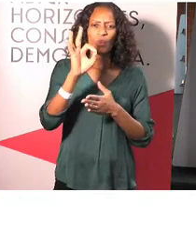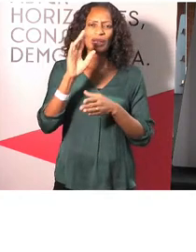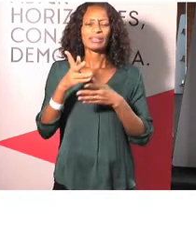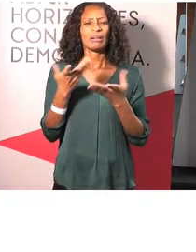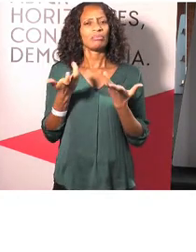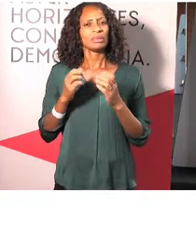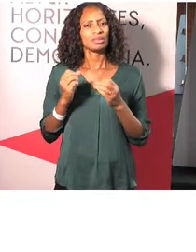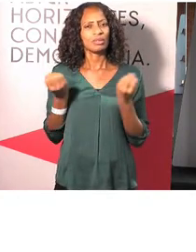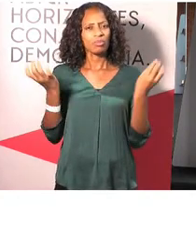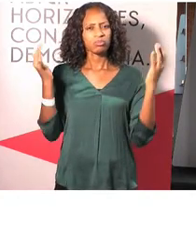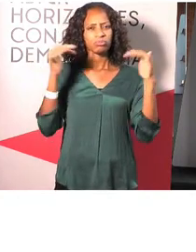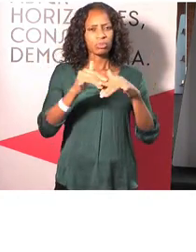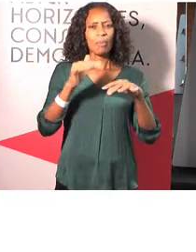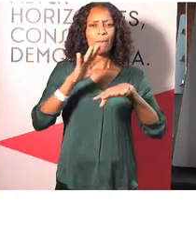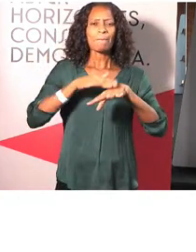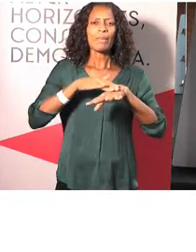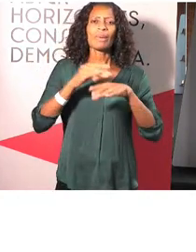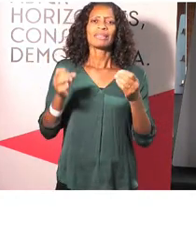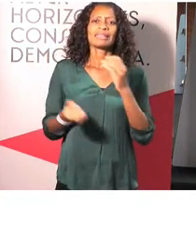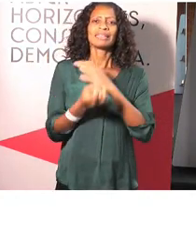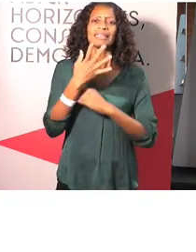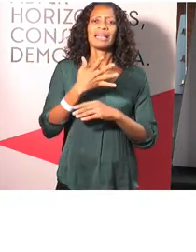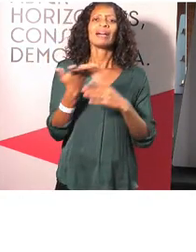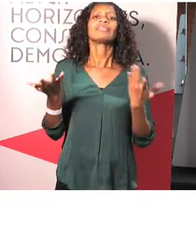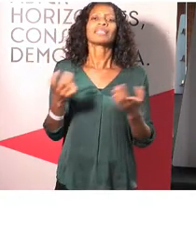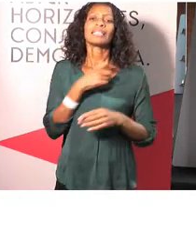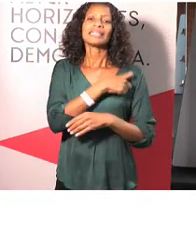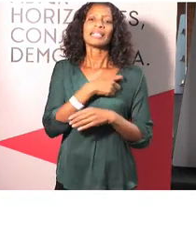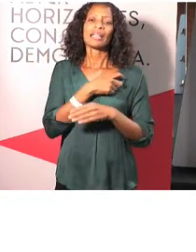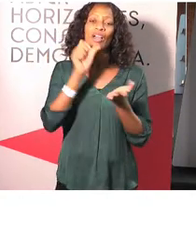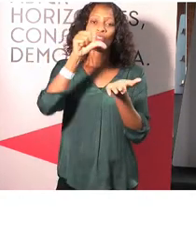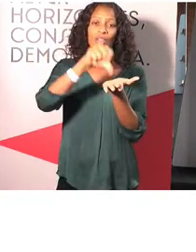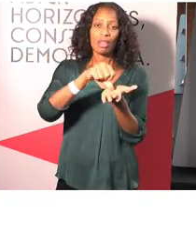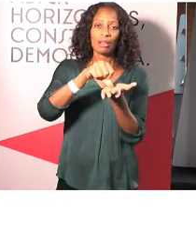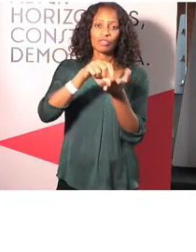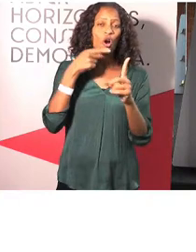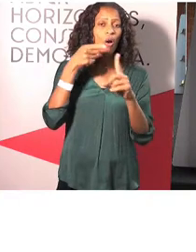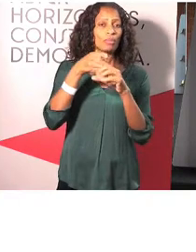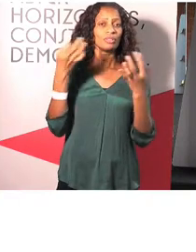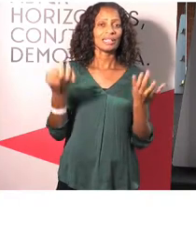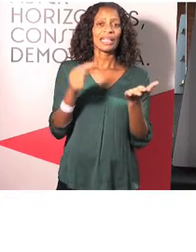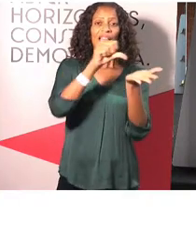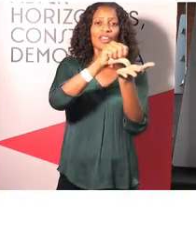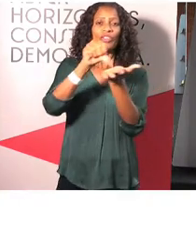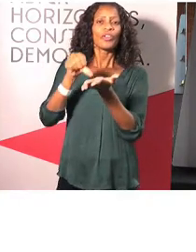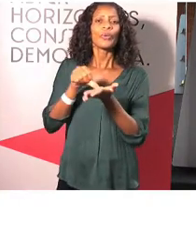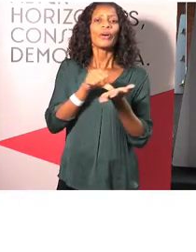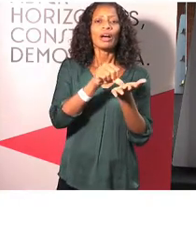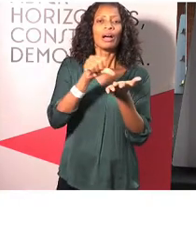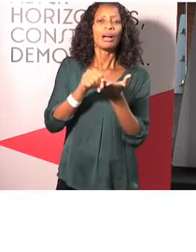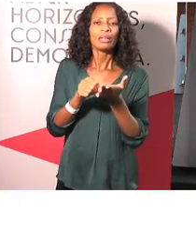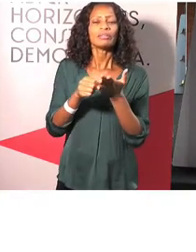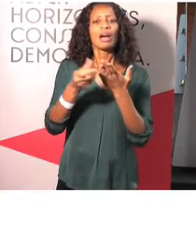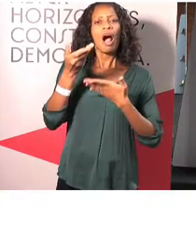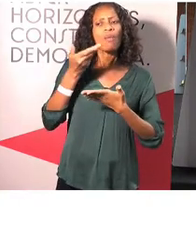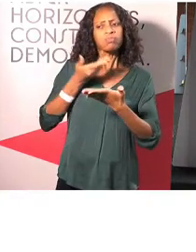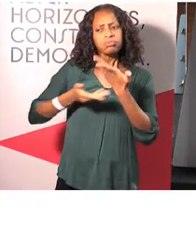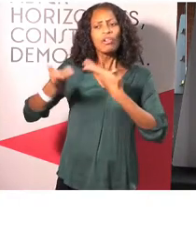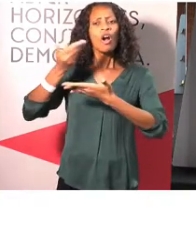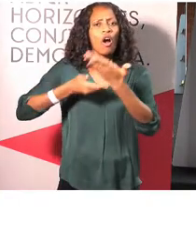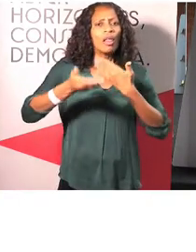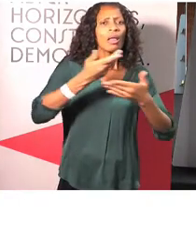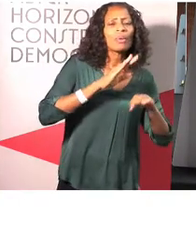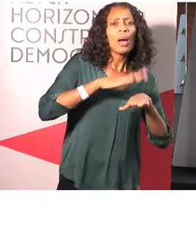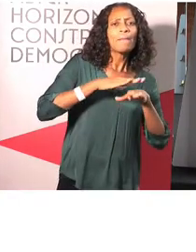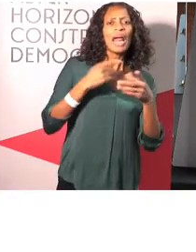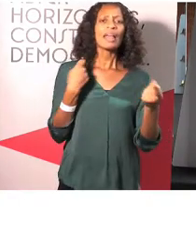impulsamos desde la cátedra, para que las ciudades colaboren de cara a tener fuerza delante de negociadoras sobre...